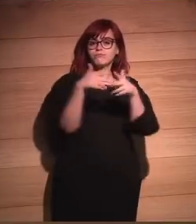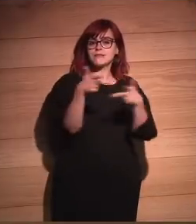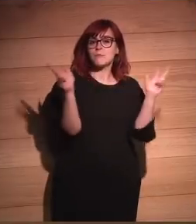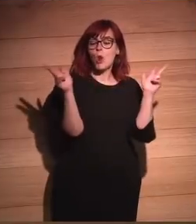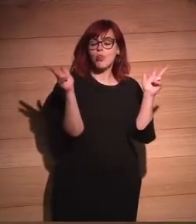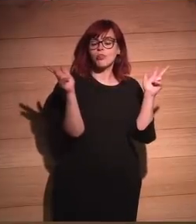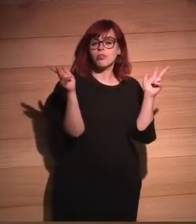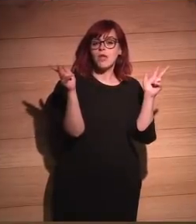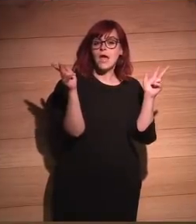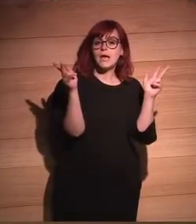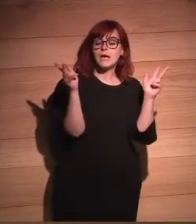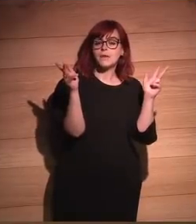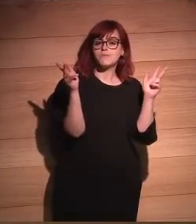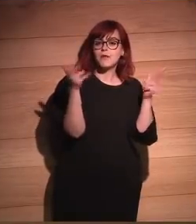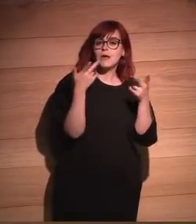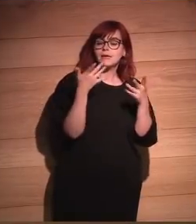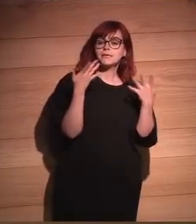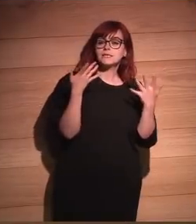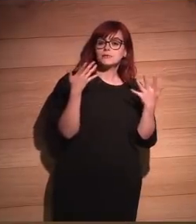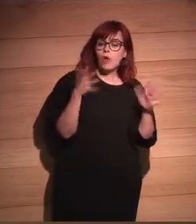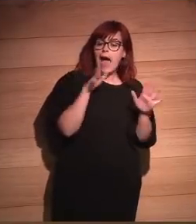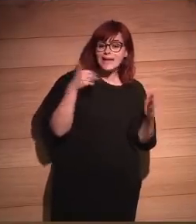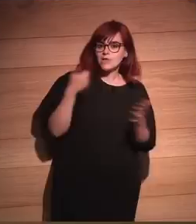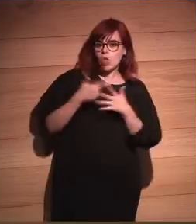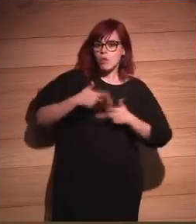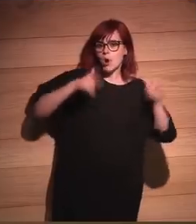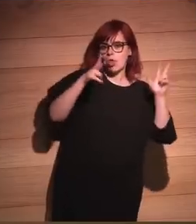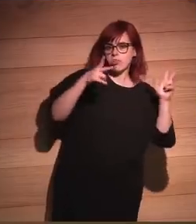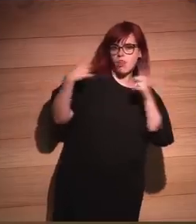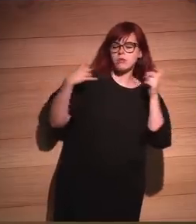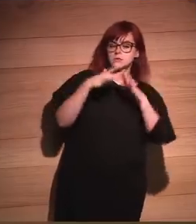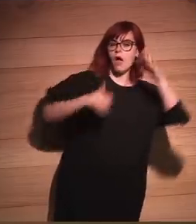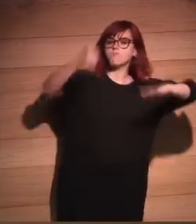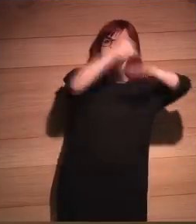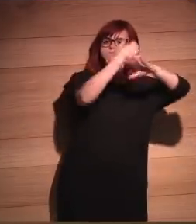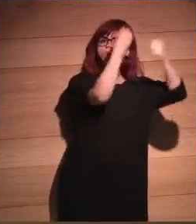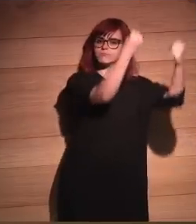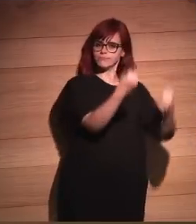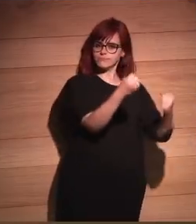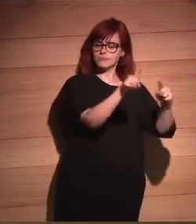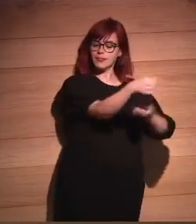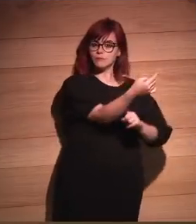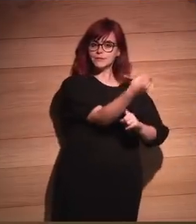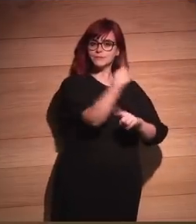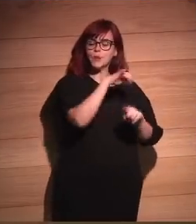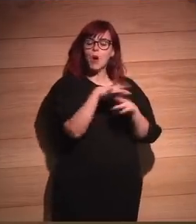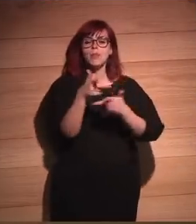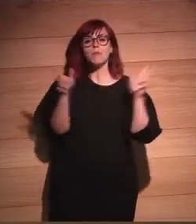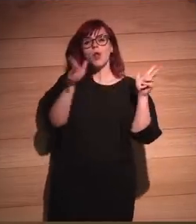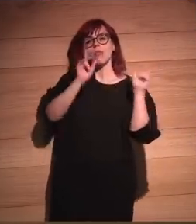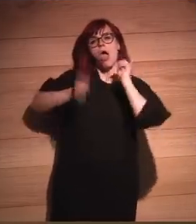democracia sin asentarla sobre ese conjunto de fundamentos que tradicionalmente servían